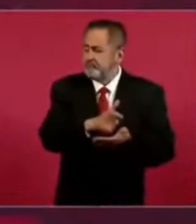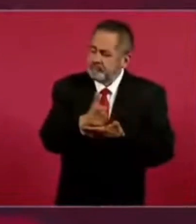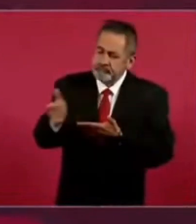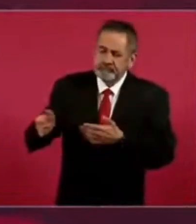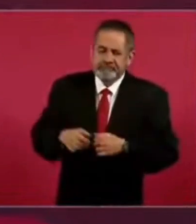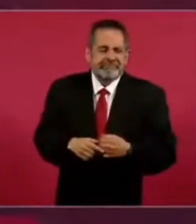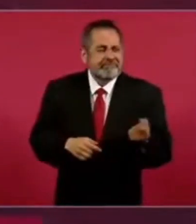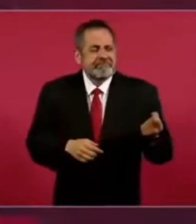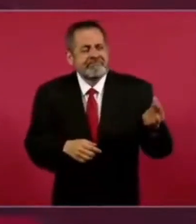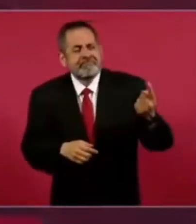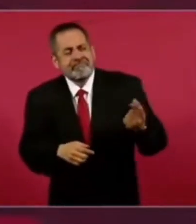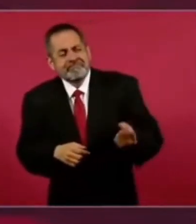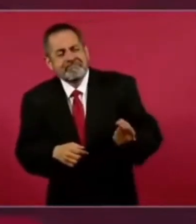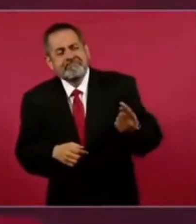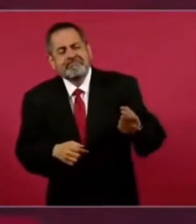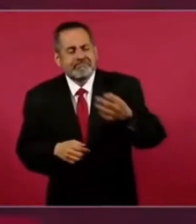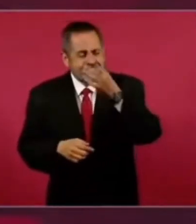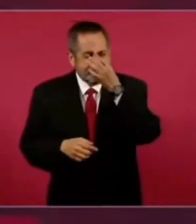pocos los casos